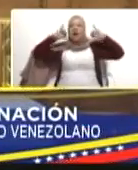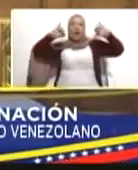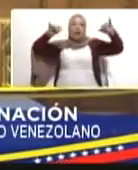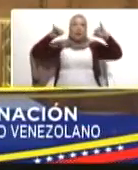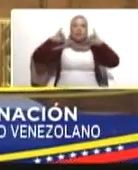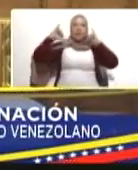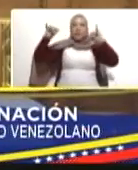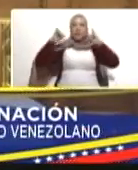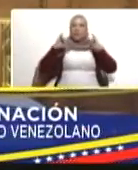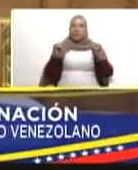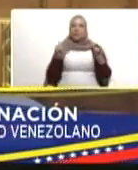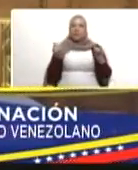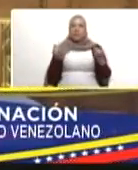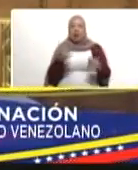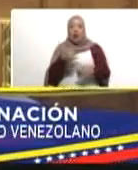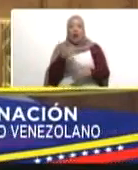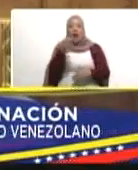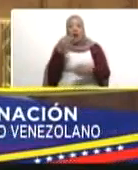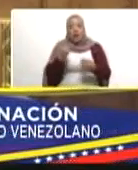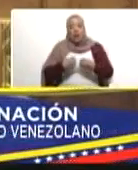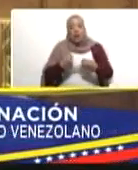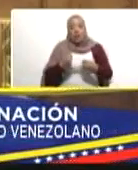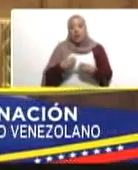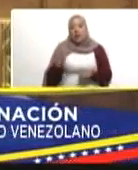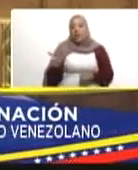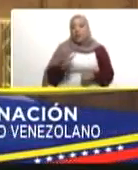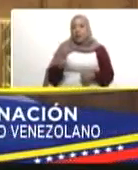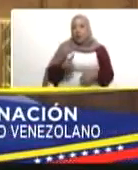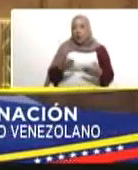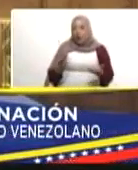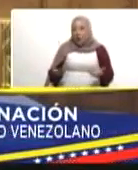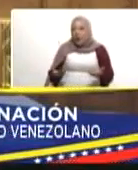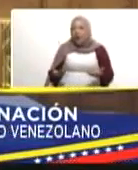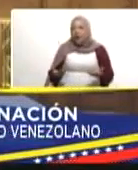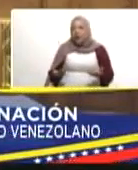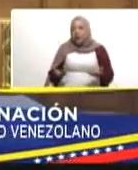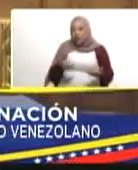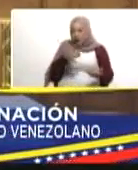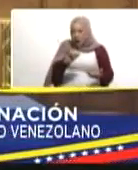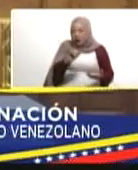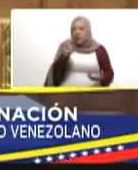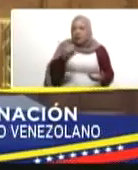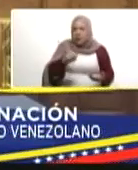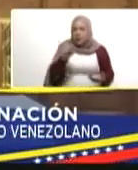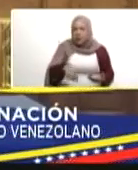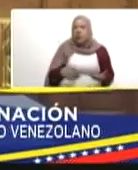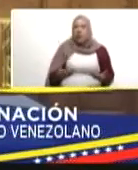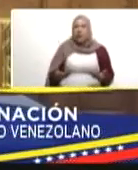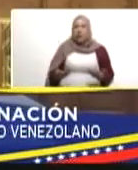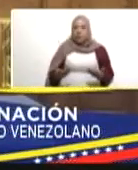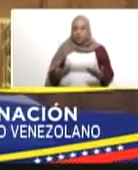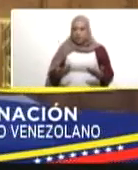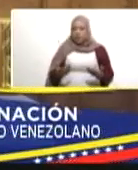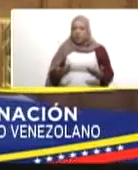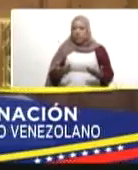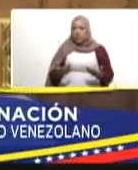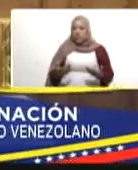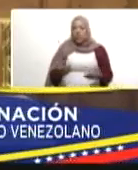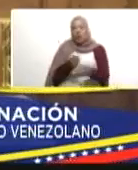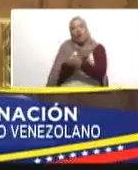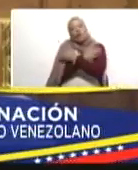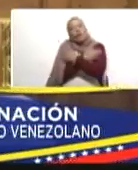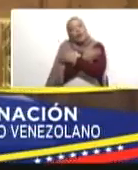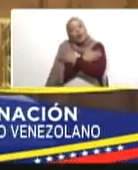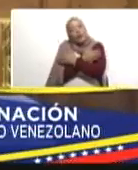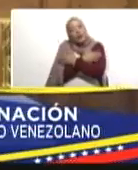es es nuestra vida y la vamos a tener felicito a